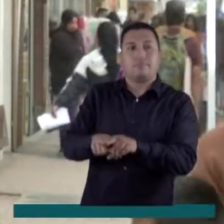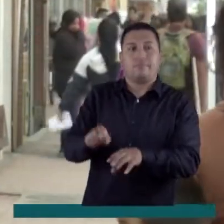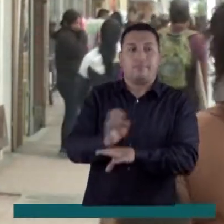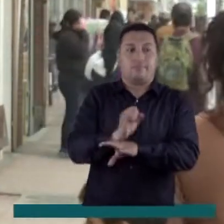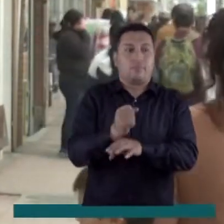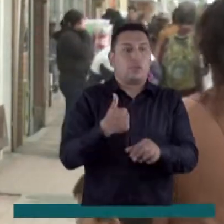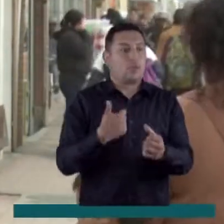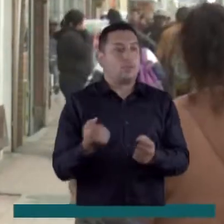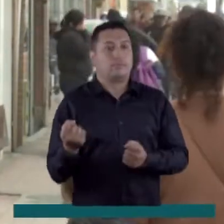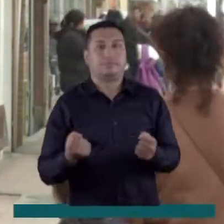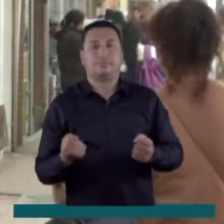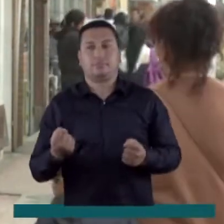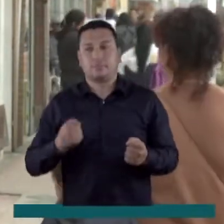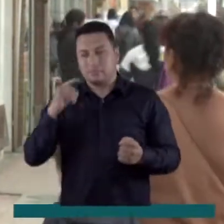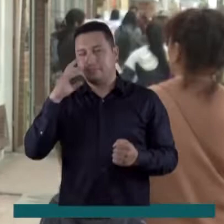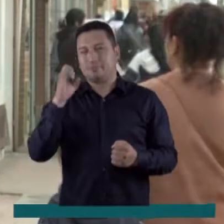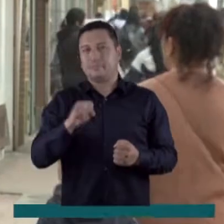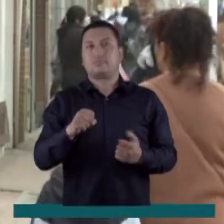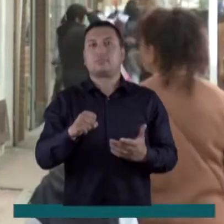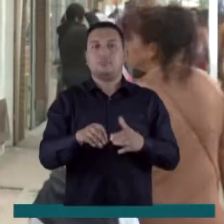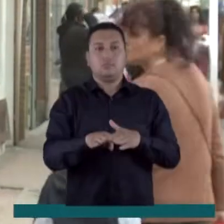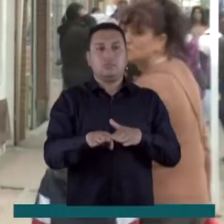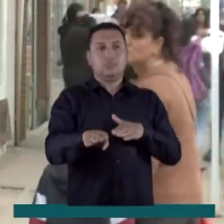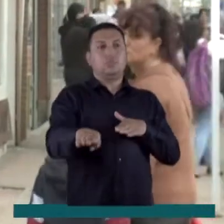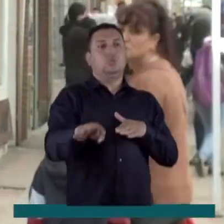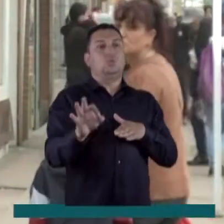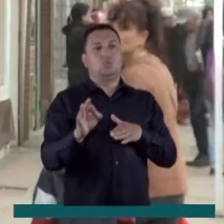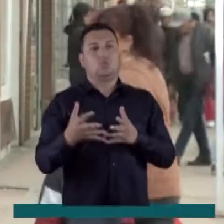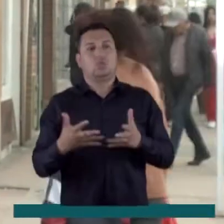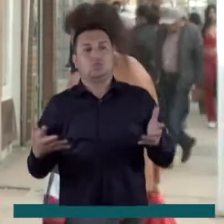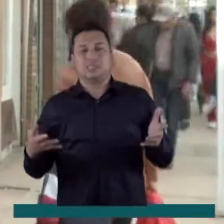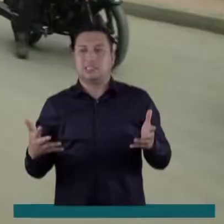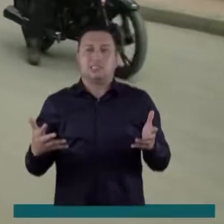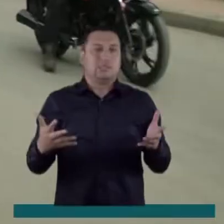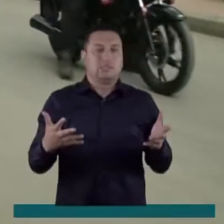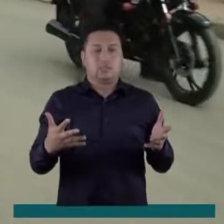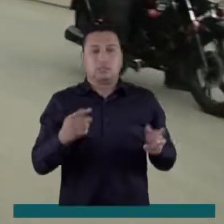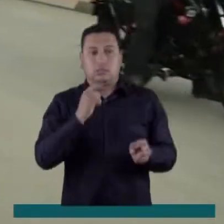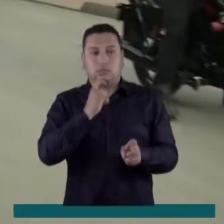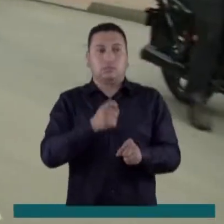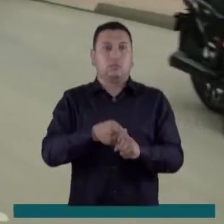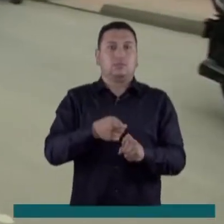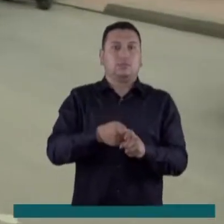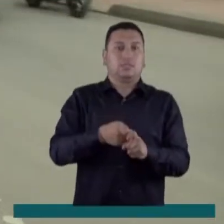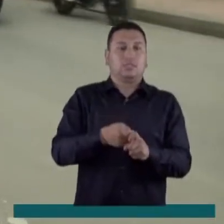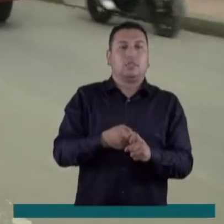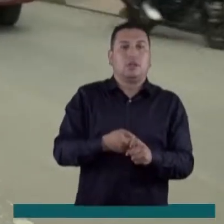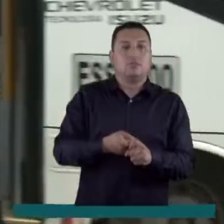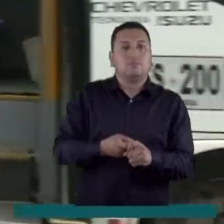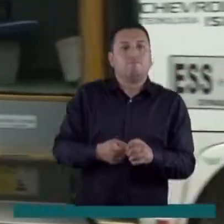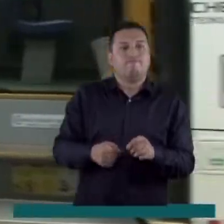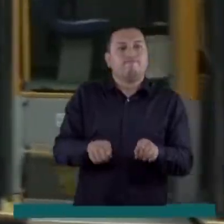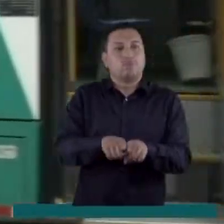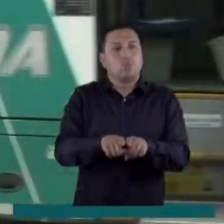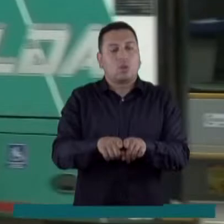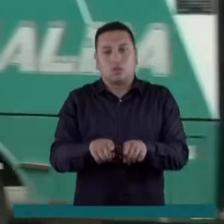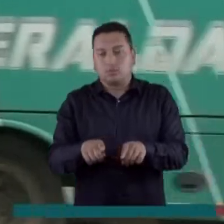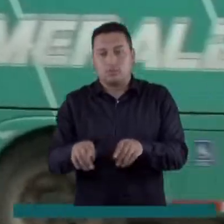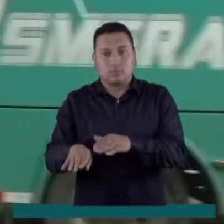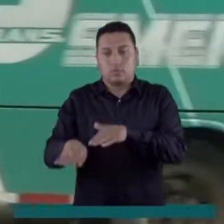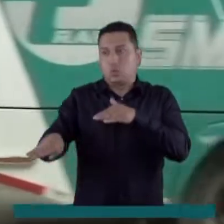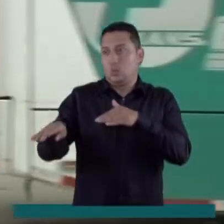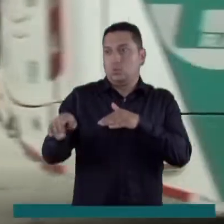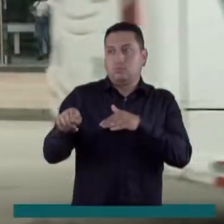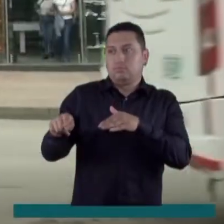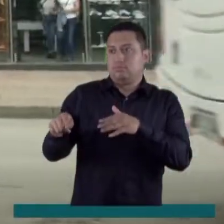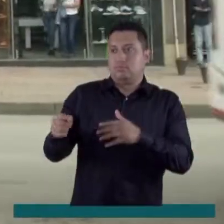uno más como conductor es cuando se da cuenta cuestiones de trancones, porque en un solo instante se puede presentar